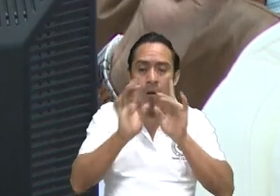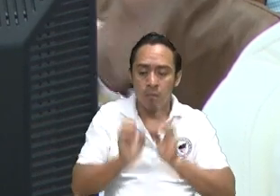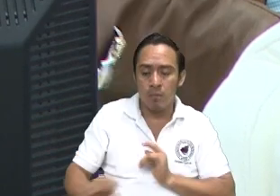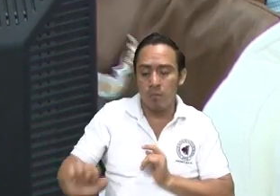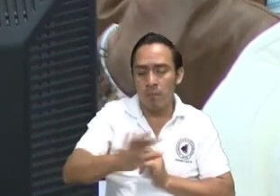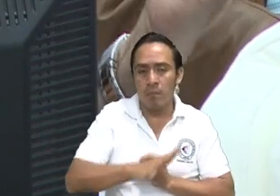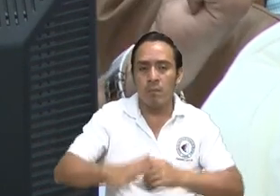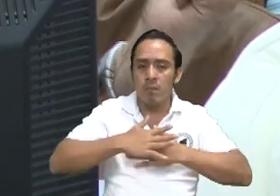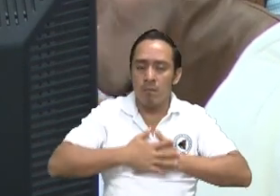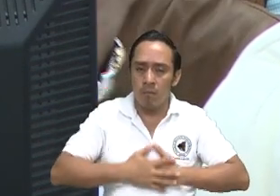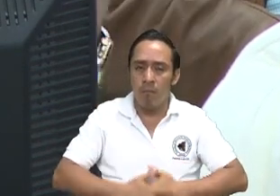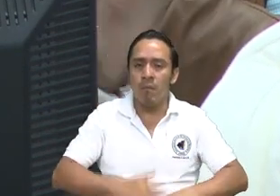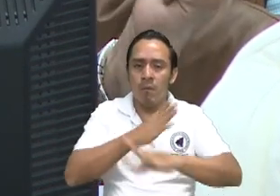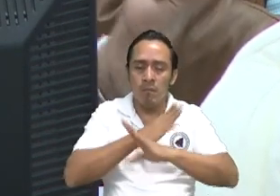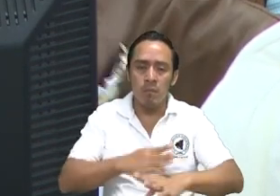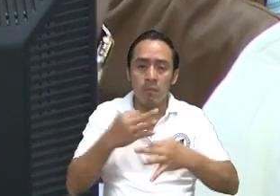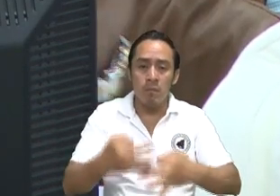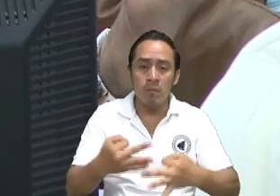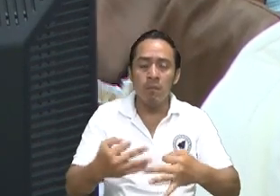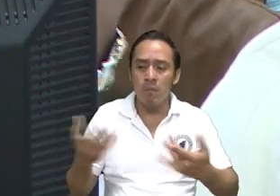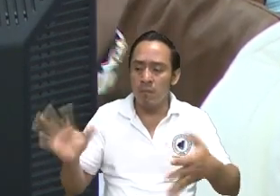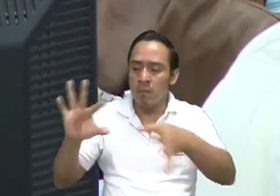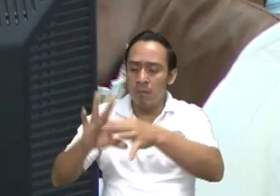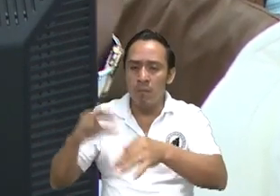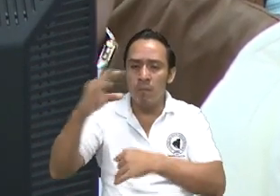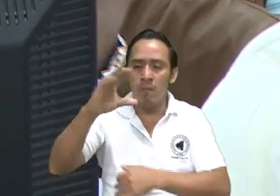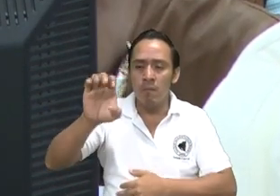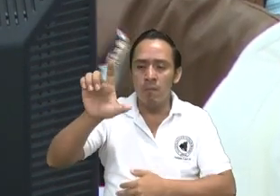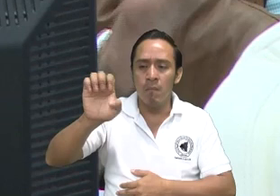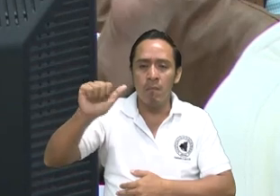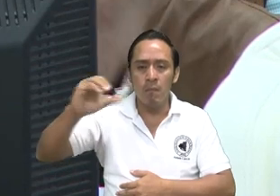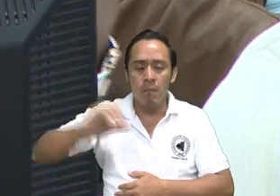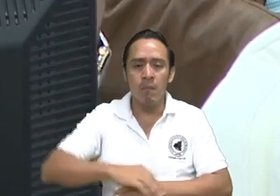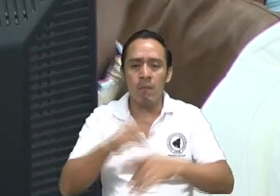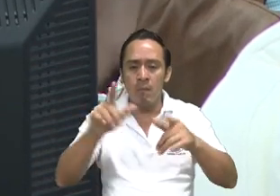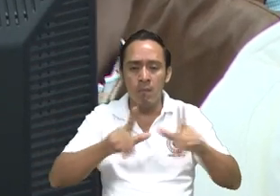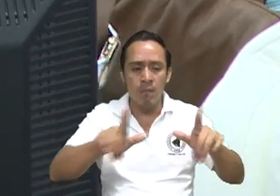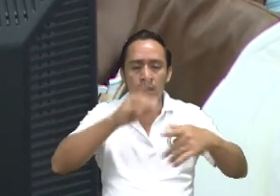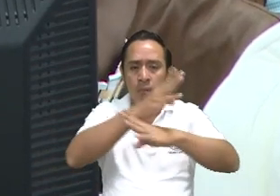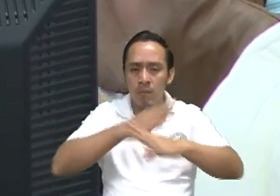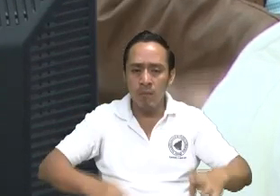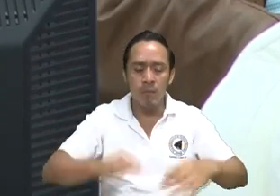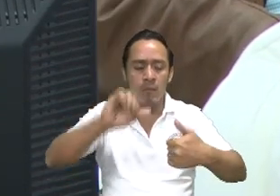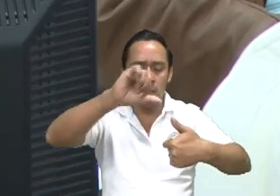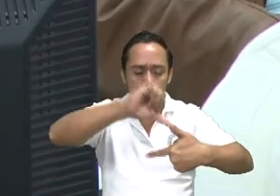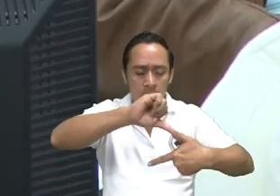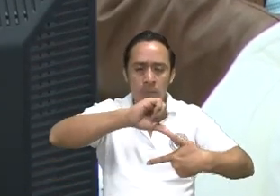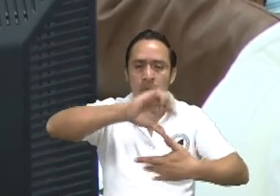social, tranquilidad, adheridos a la CELAC, declarando una zona de paz América Latina y el